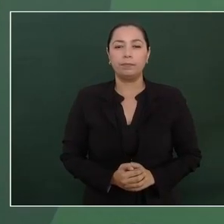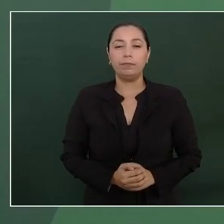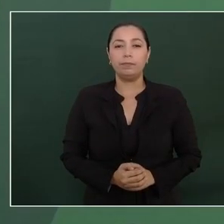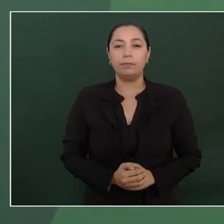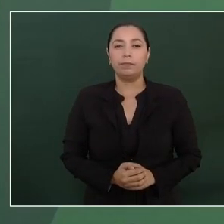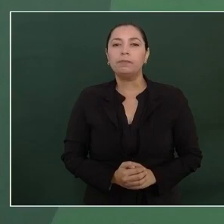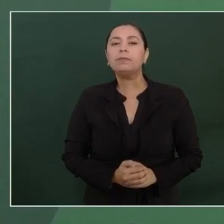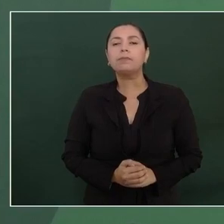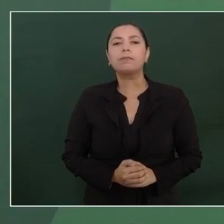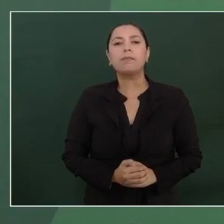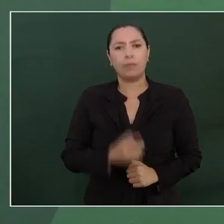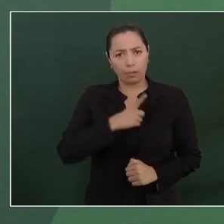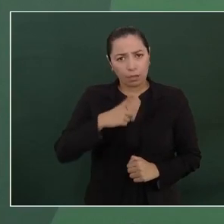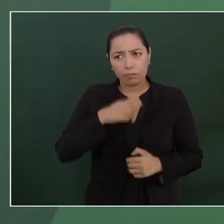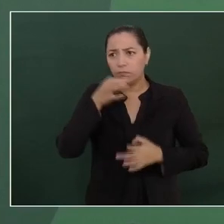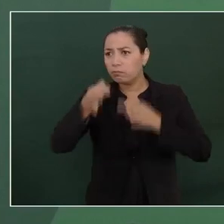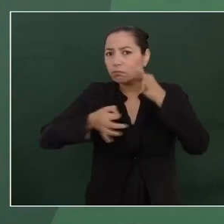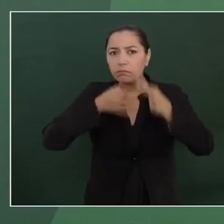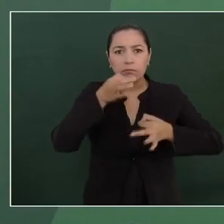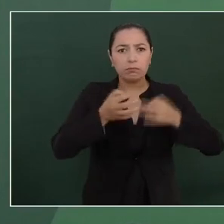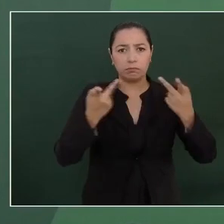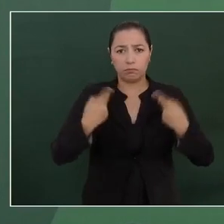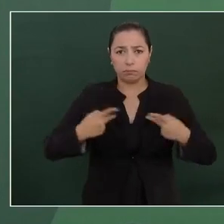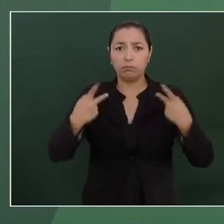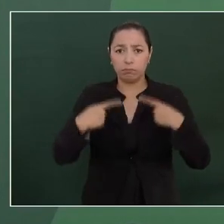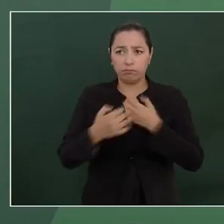Informarle a la gente, y